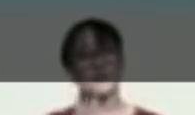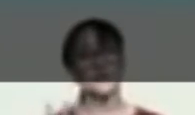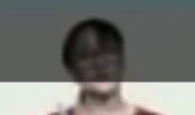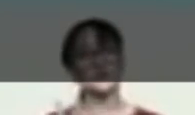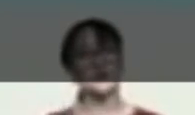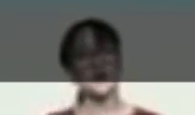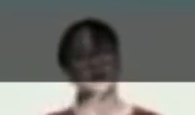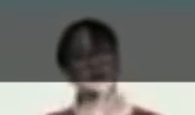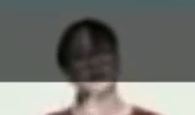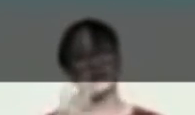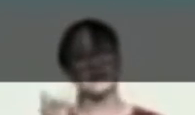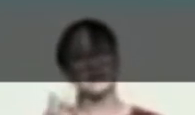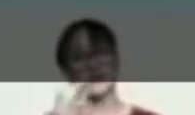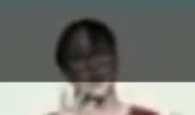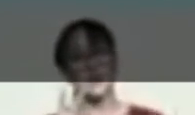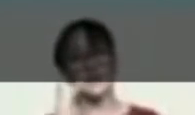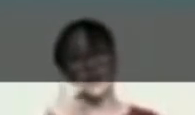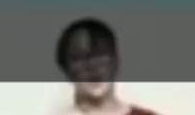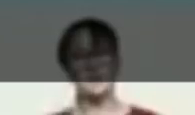de